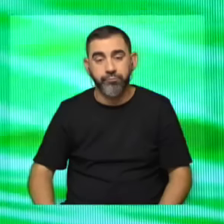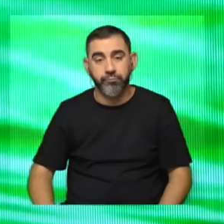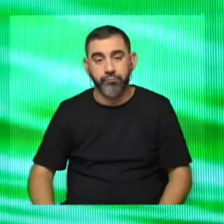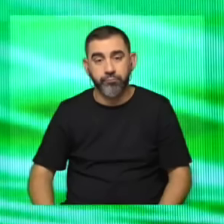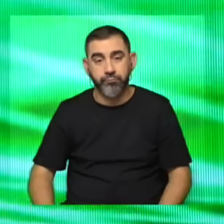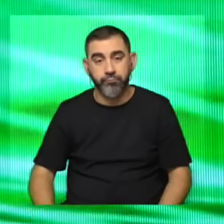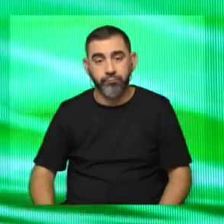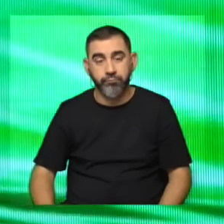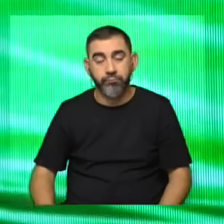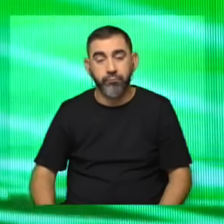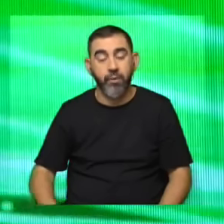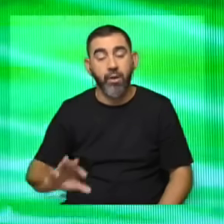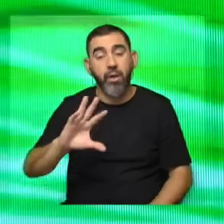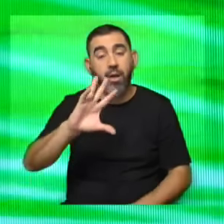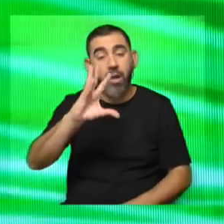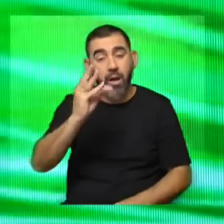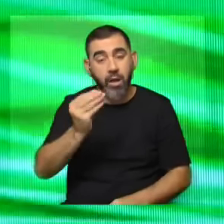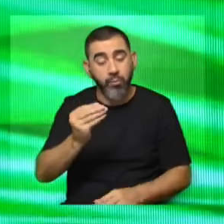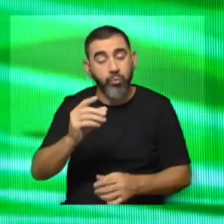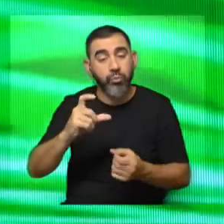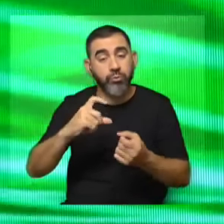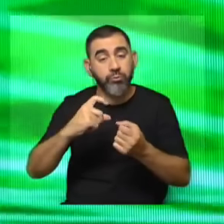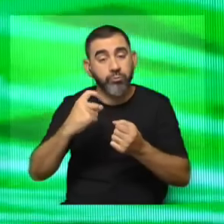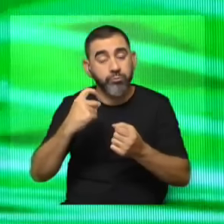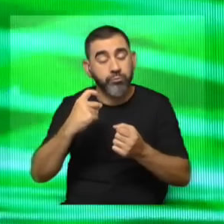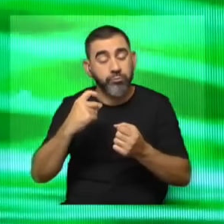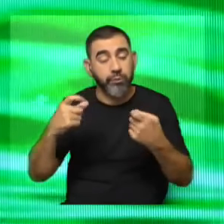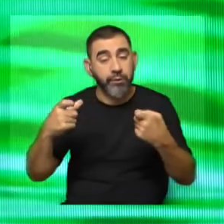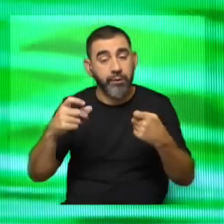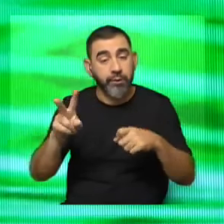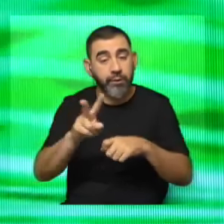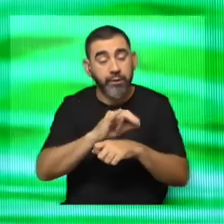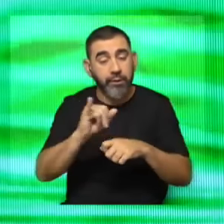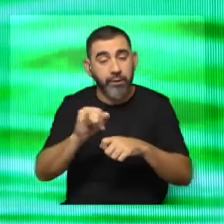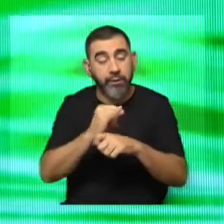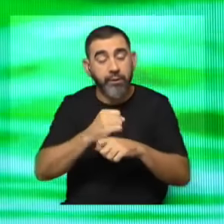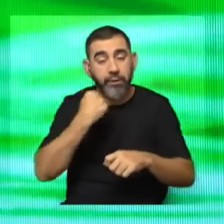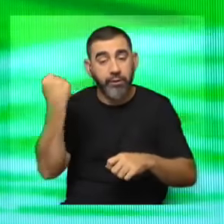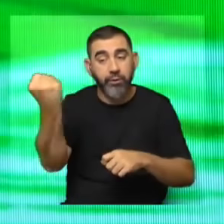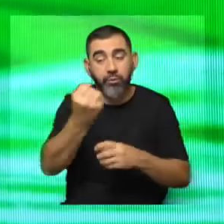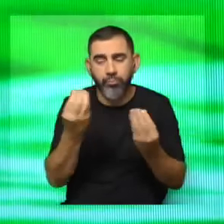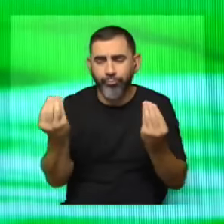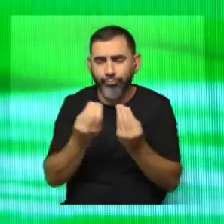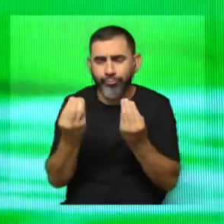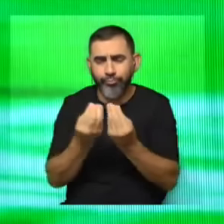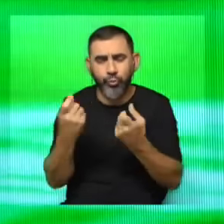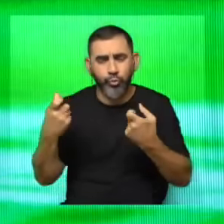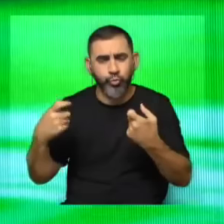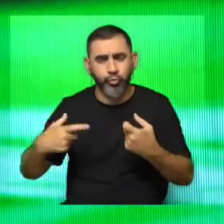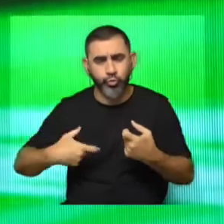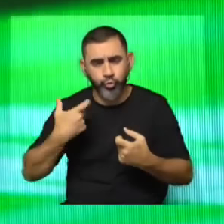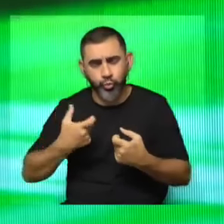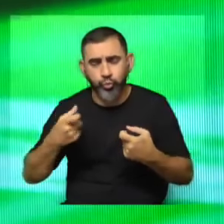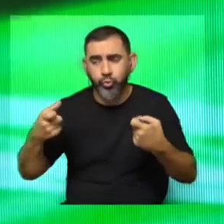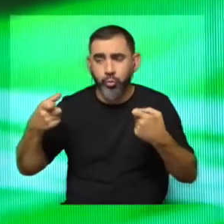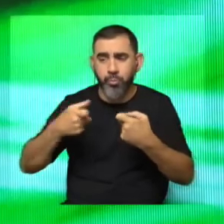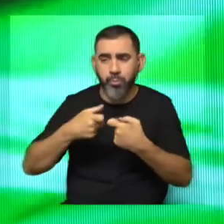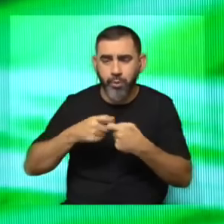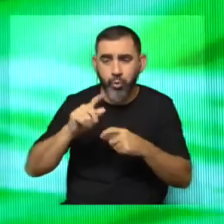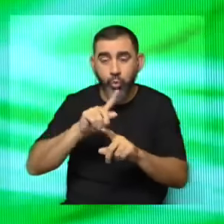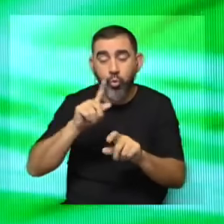ver el casmo es una institución Pilar del Sistema Nacional integrado de salud como otras por la cantidad de usuarios que tiene la cantidad de médicos y no médicos que